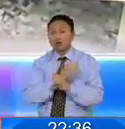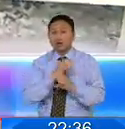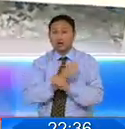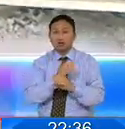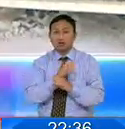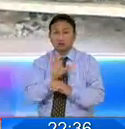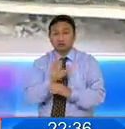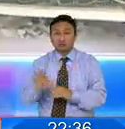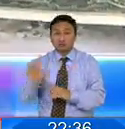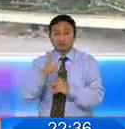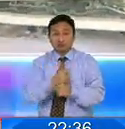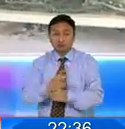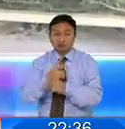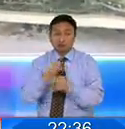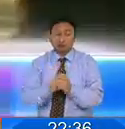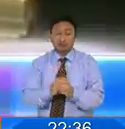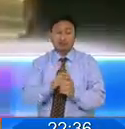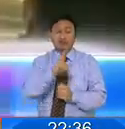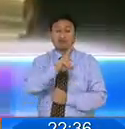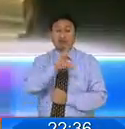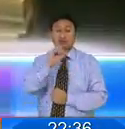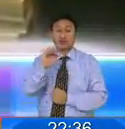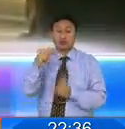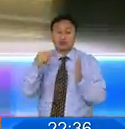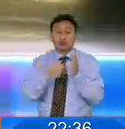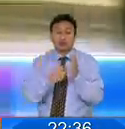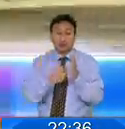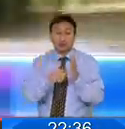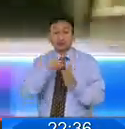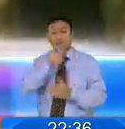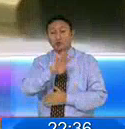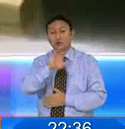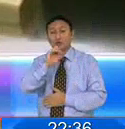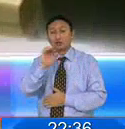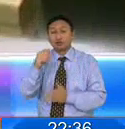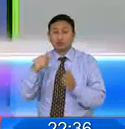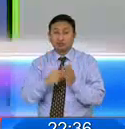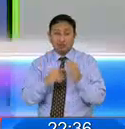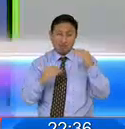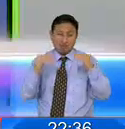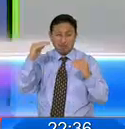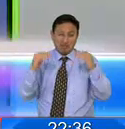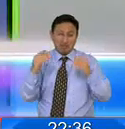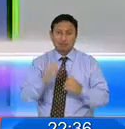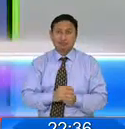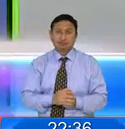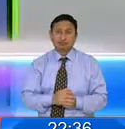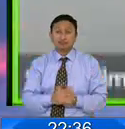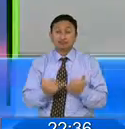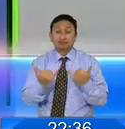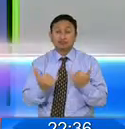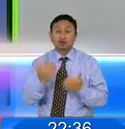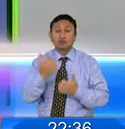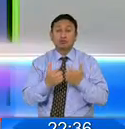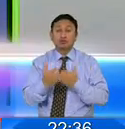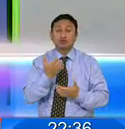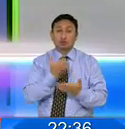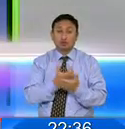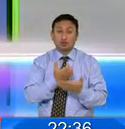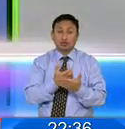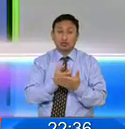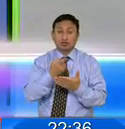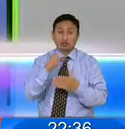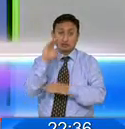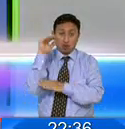los consejeros varían entre $200,000 a $400,000. Ante la situación económica del país,